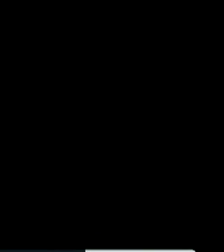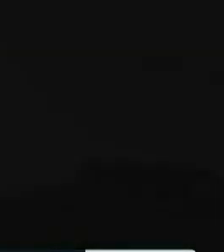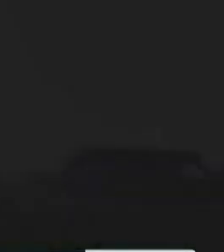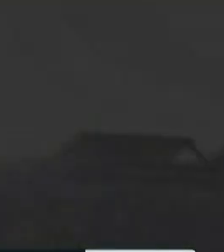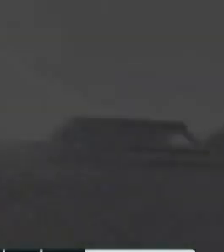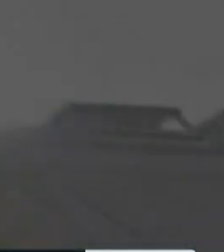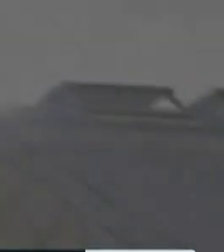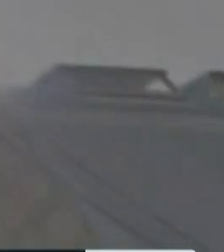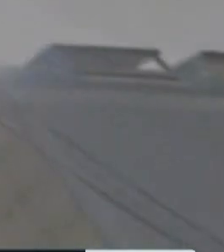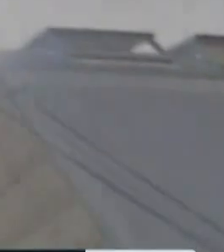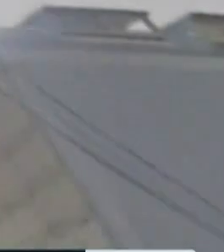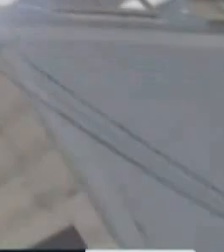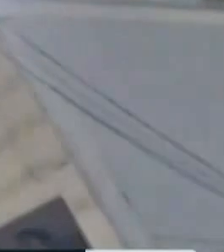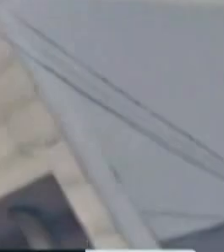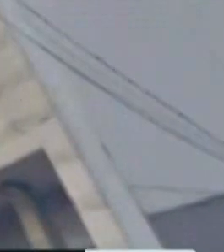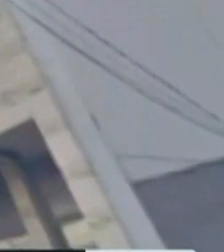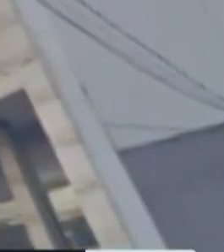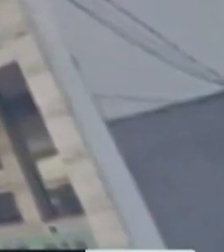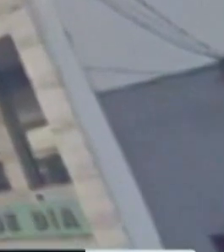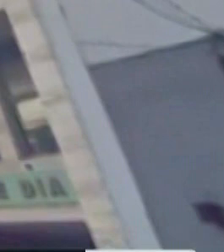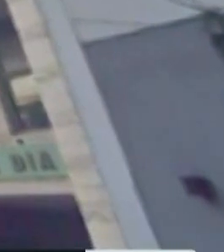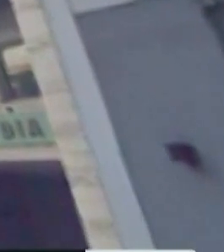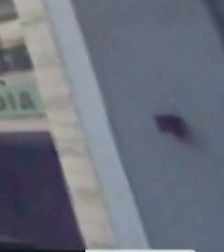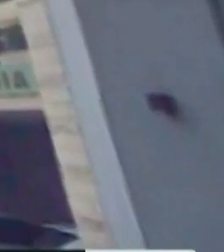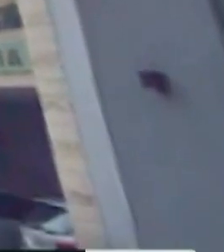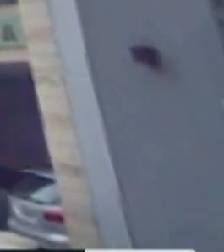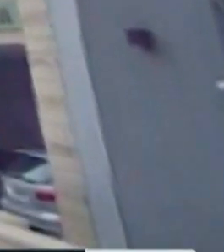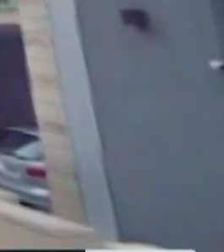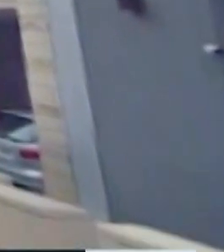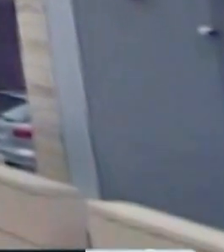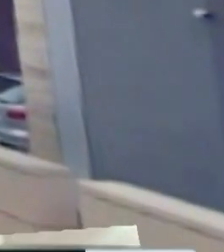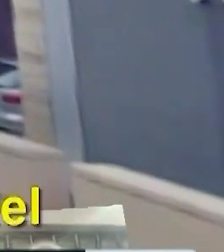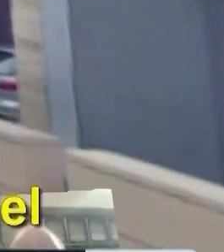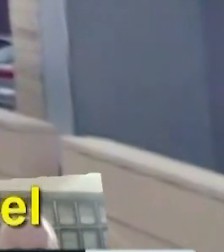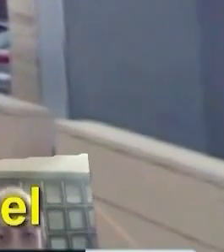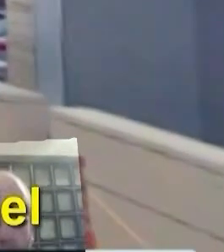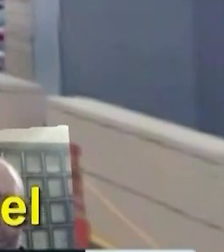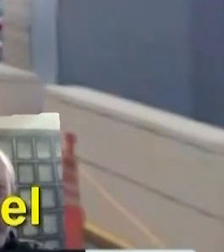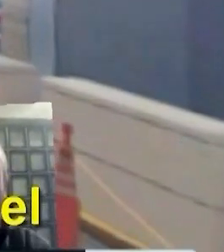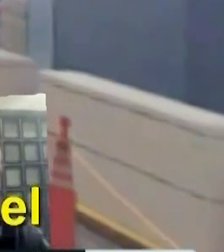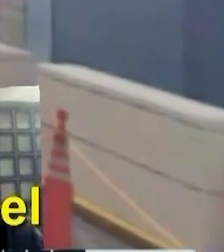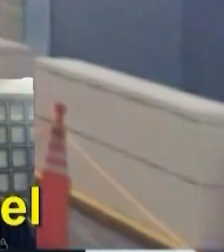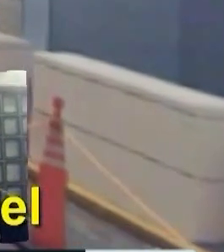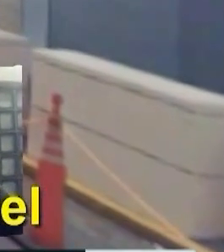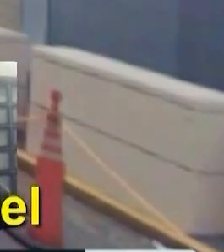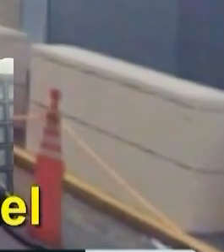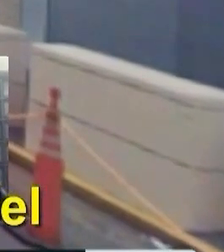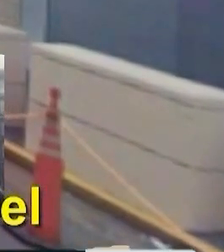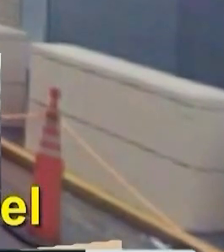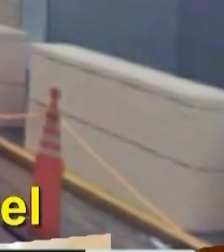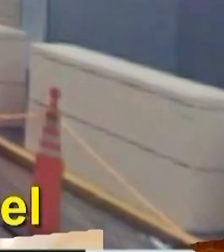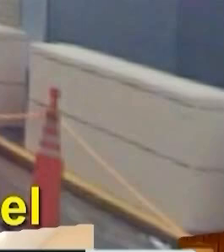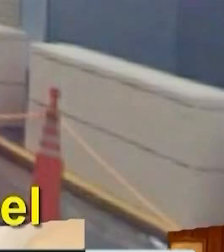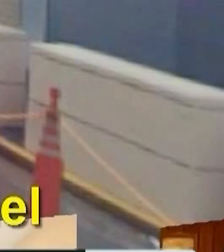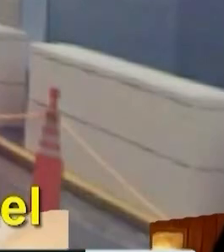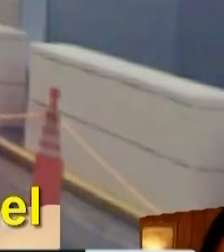En este instante, hace 27 años, asesinaron a nuestros padres y madres. Y desde ese momento, no podemos disfrutar